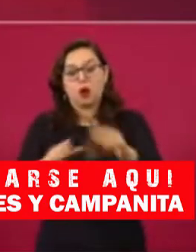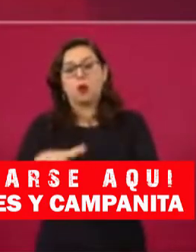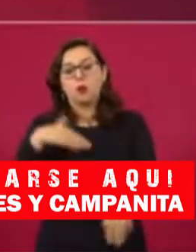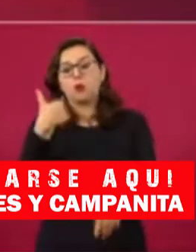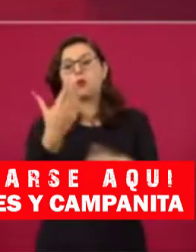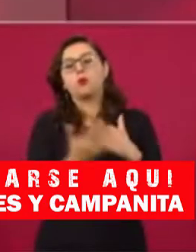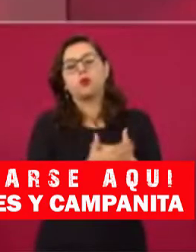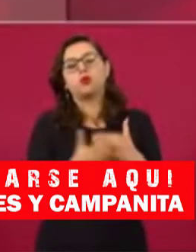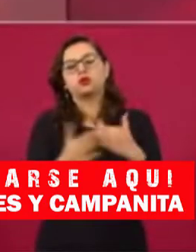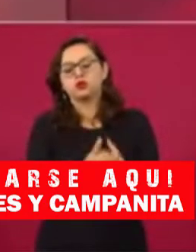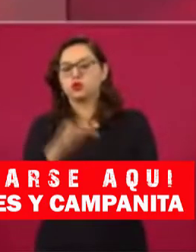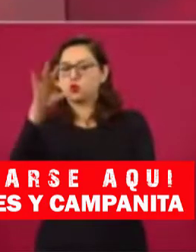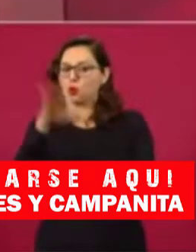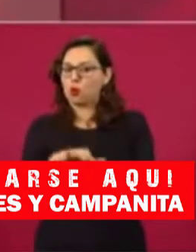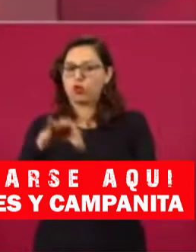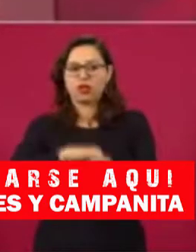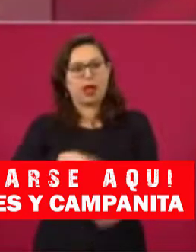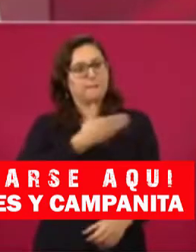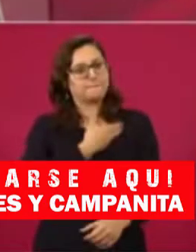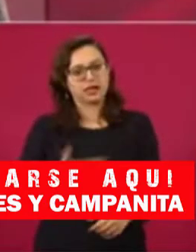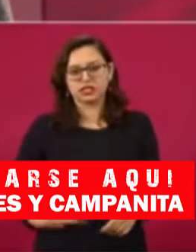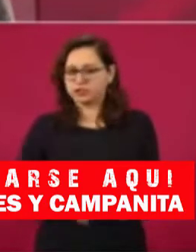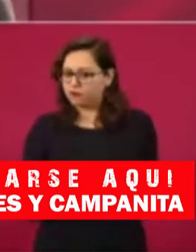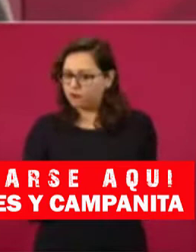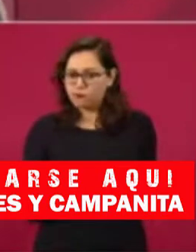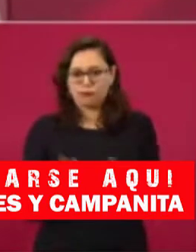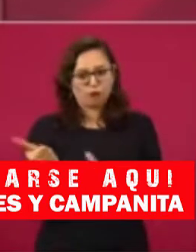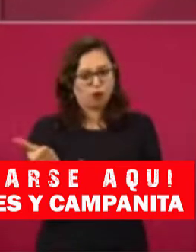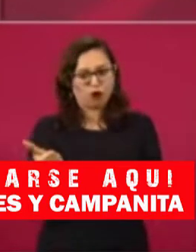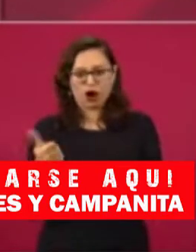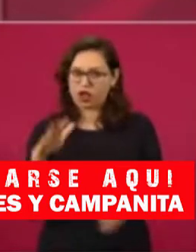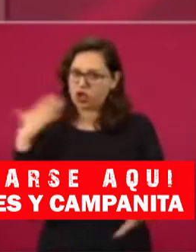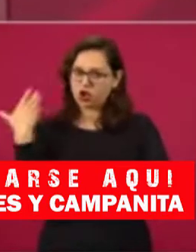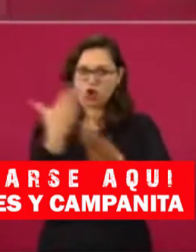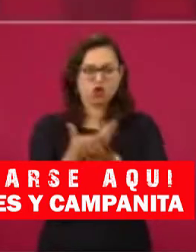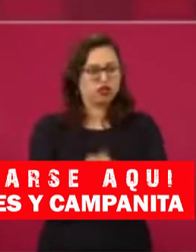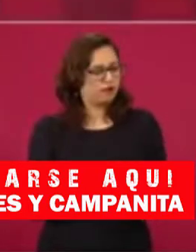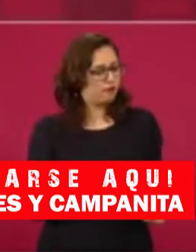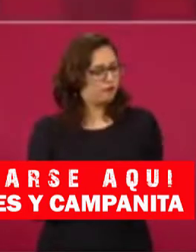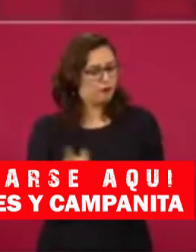del mandato, y están llamando a votar en contra